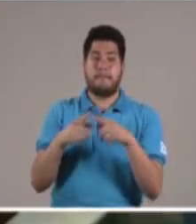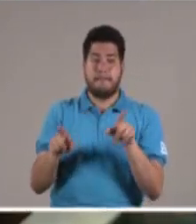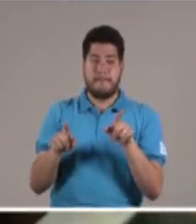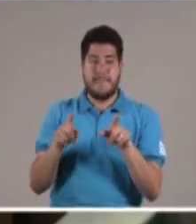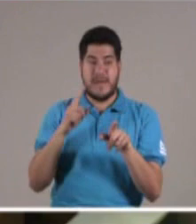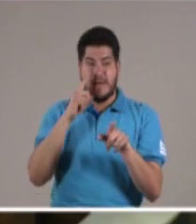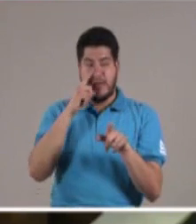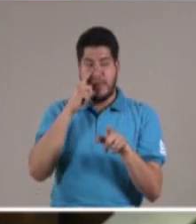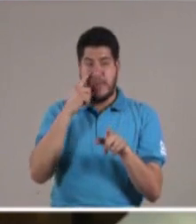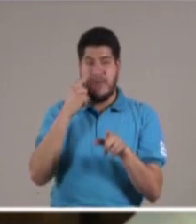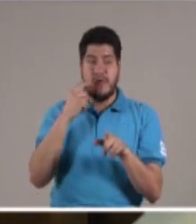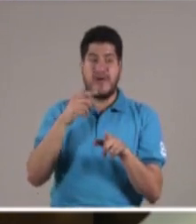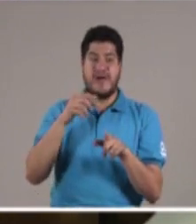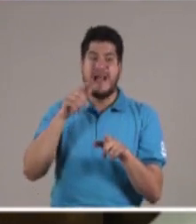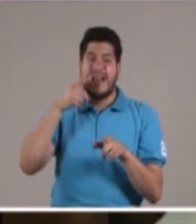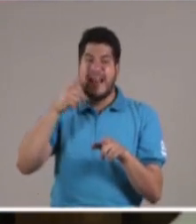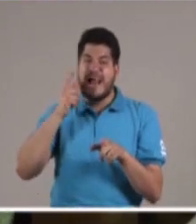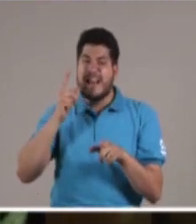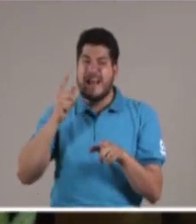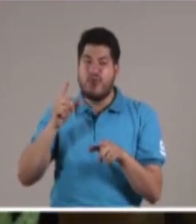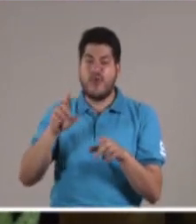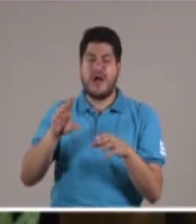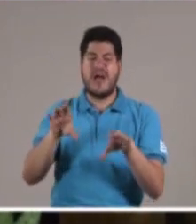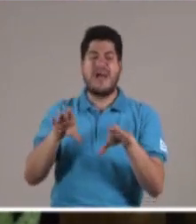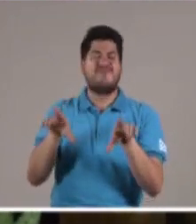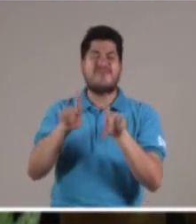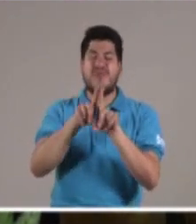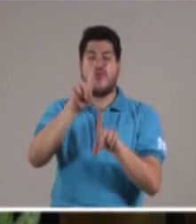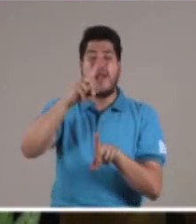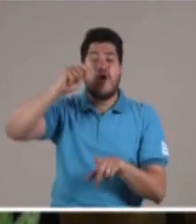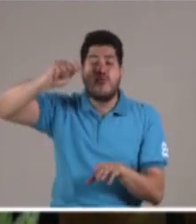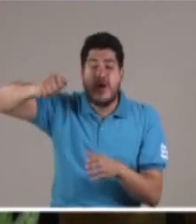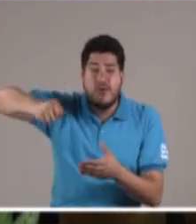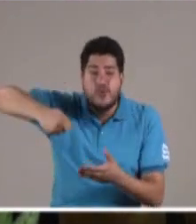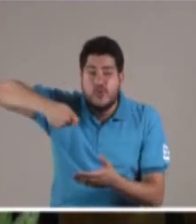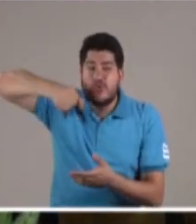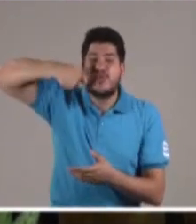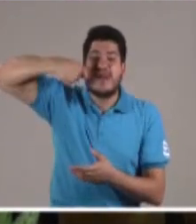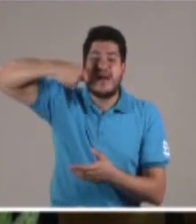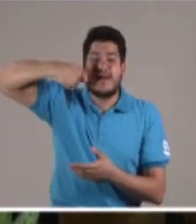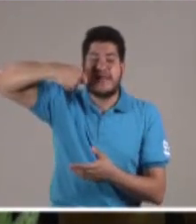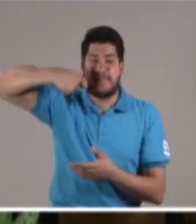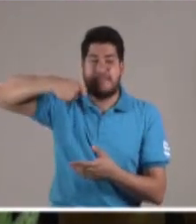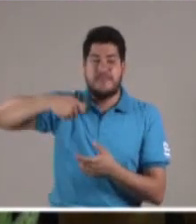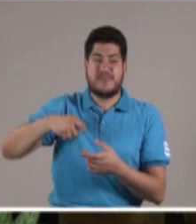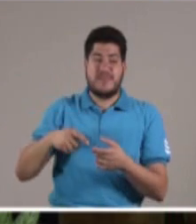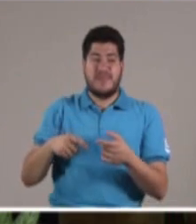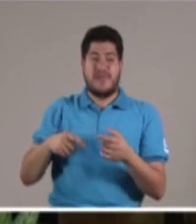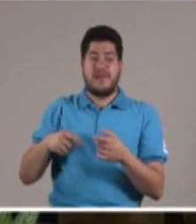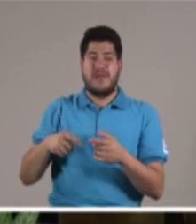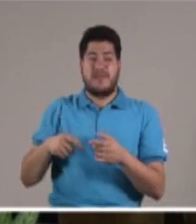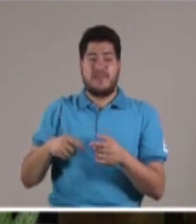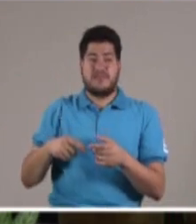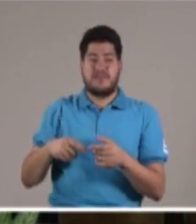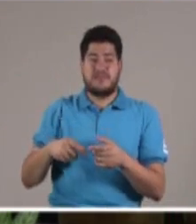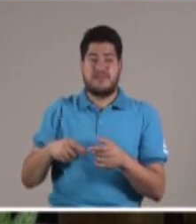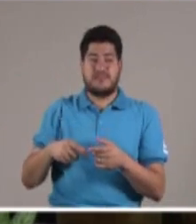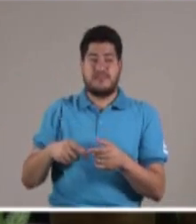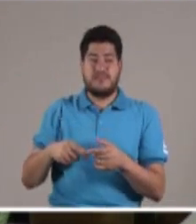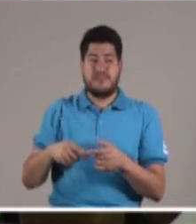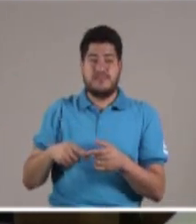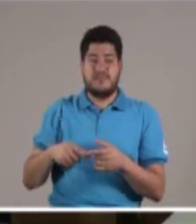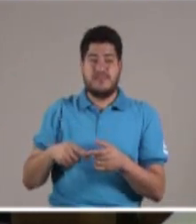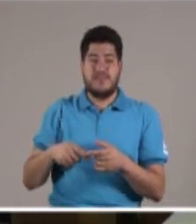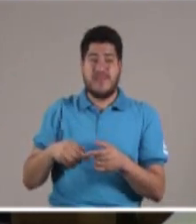hace su lengua como que fuera una cuchara o un cucharón porque una cuchara escucharon esa hacia acá